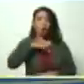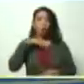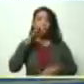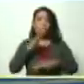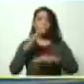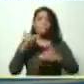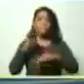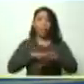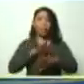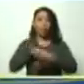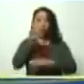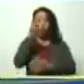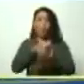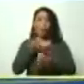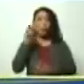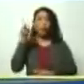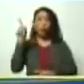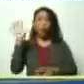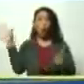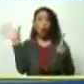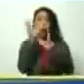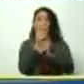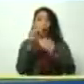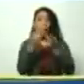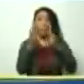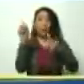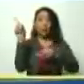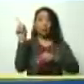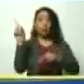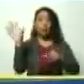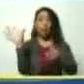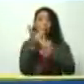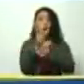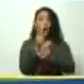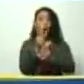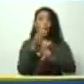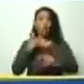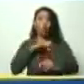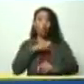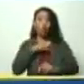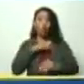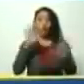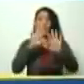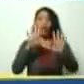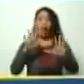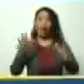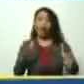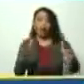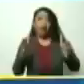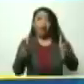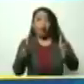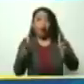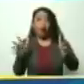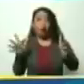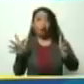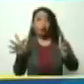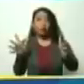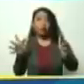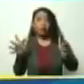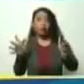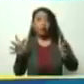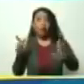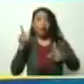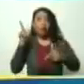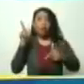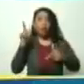pero logramos la paz es un logro la paz ya es un logro y el impacto